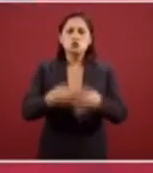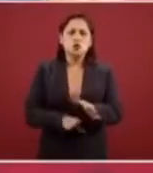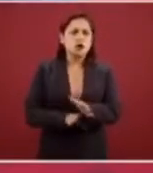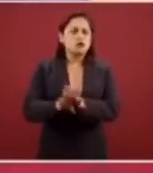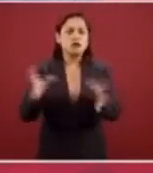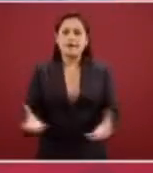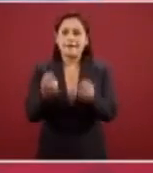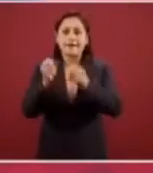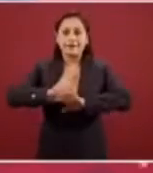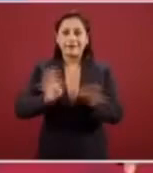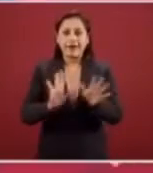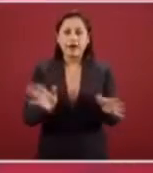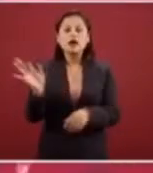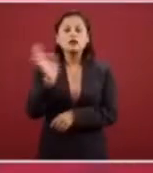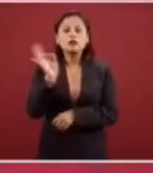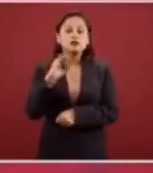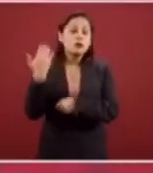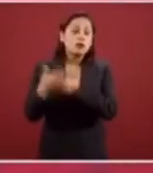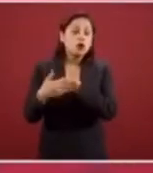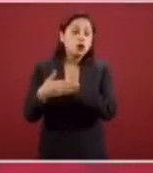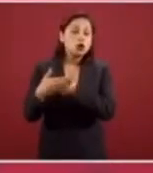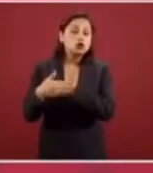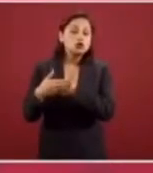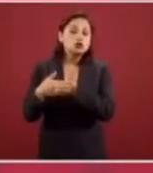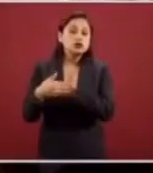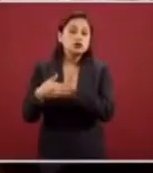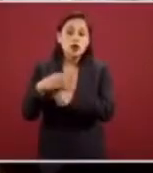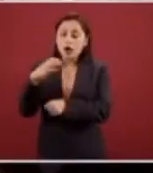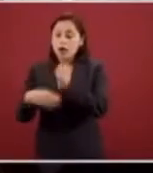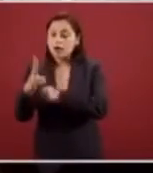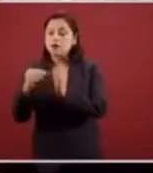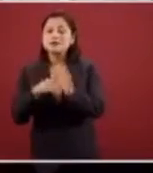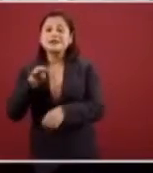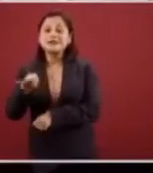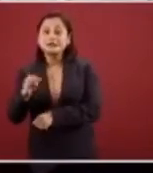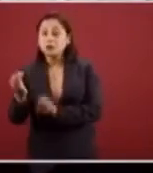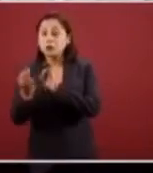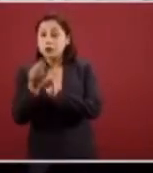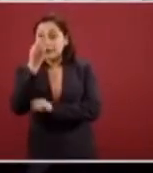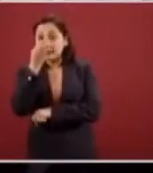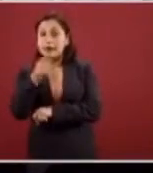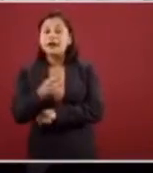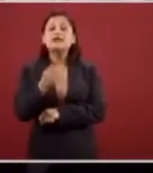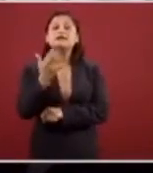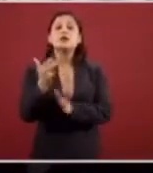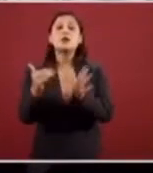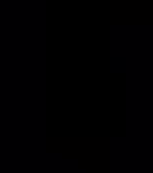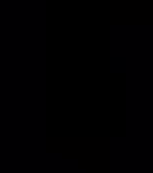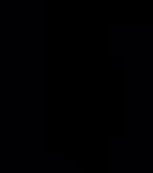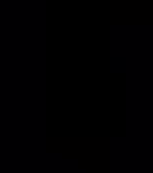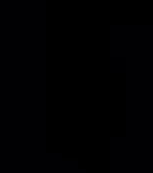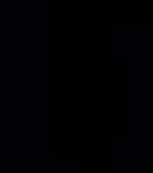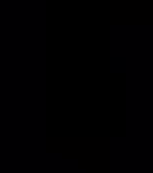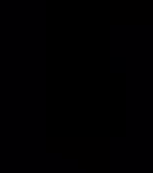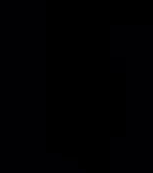llegar a finales de este año con 50 mil barriles adicionales de producción de petróleo.